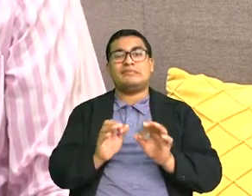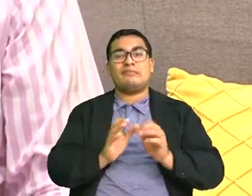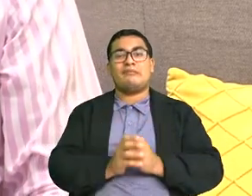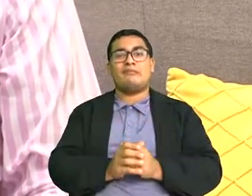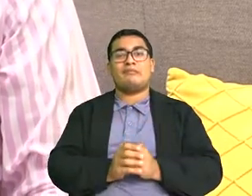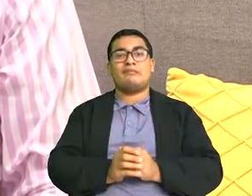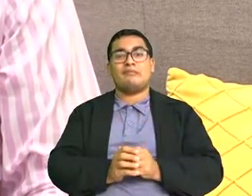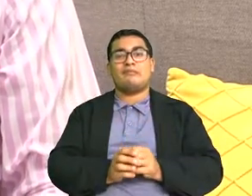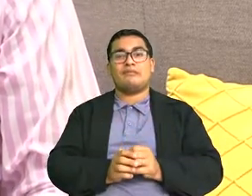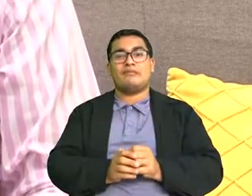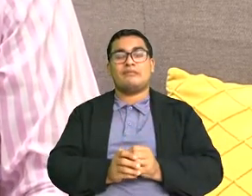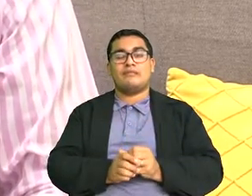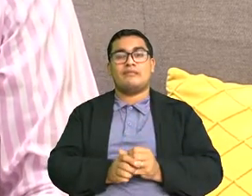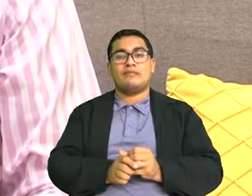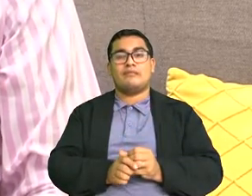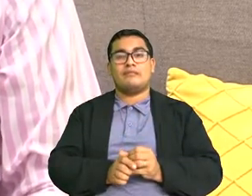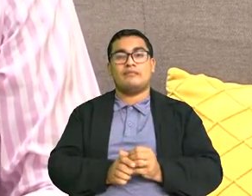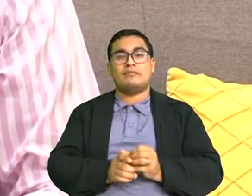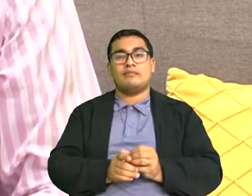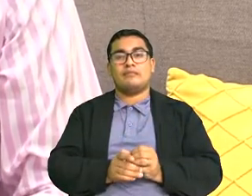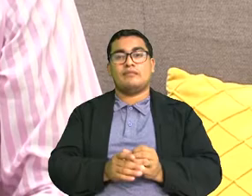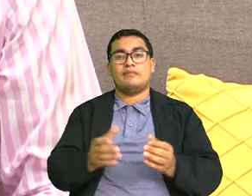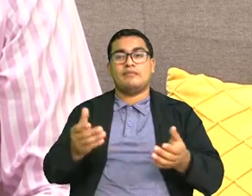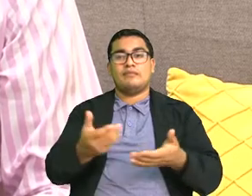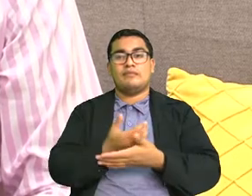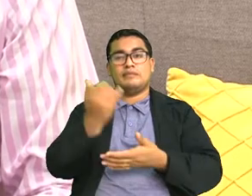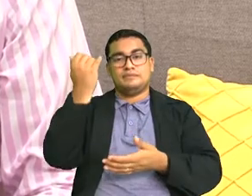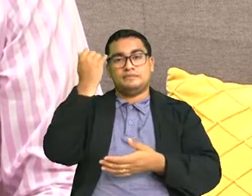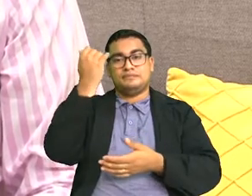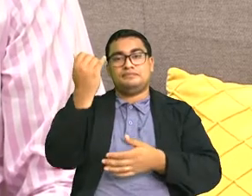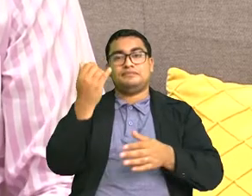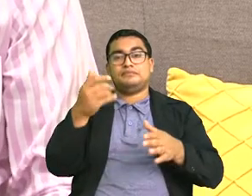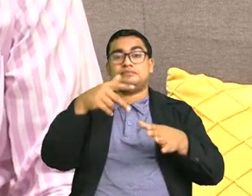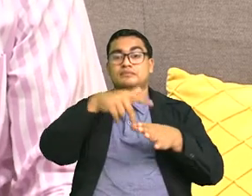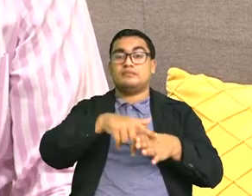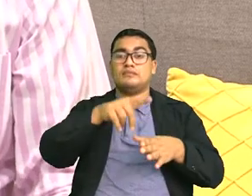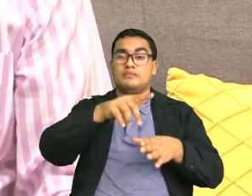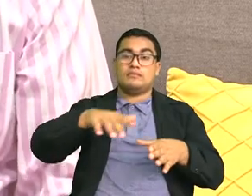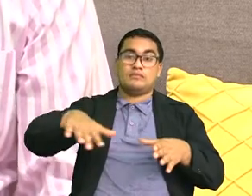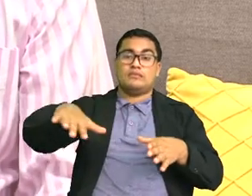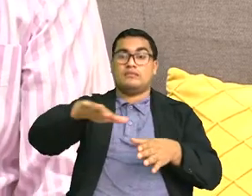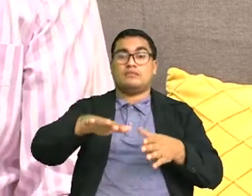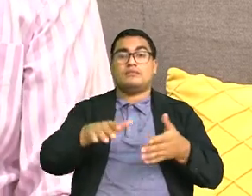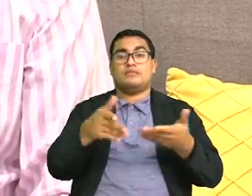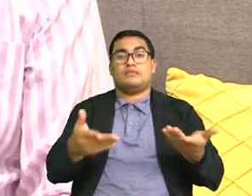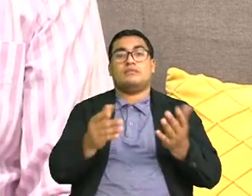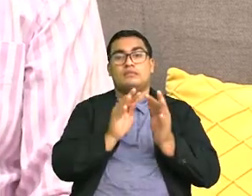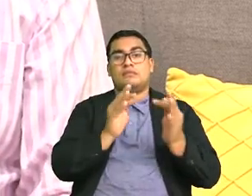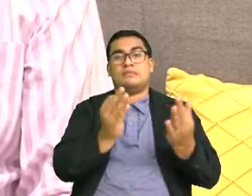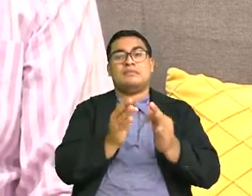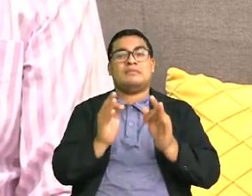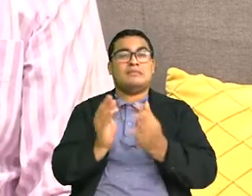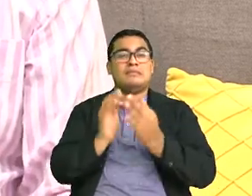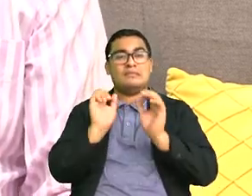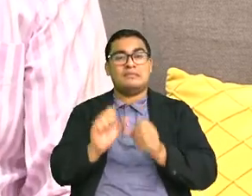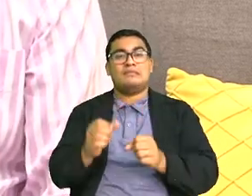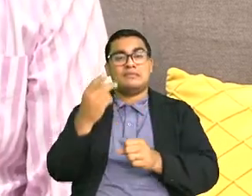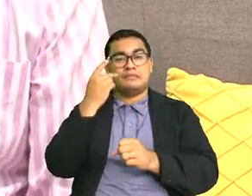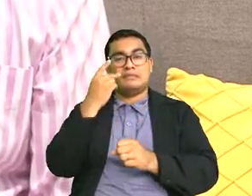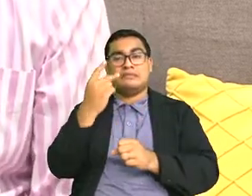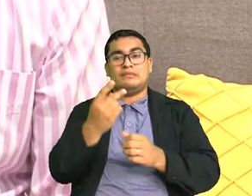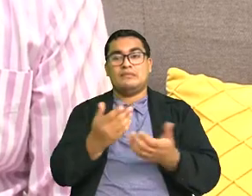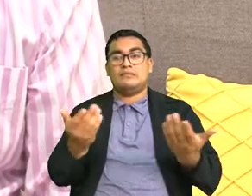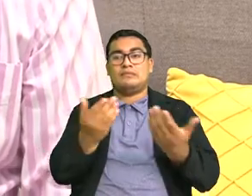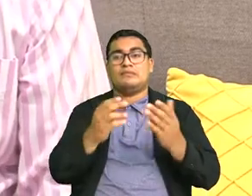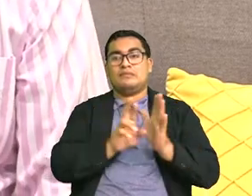evento de compartir y de presentar esta tecnología en campo también para que la familia logren ver los resultados entonces es una